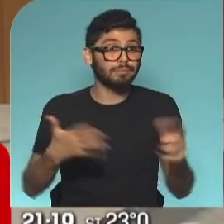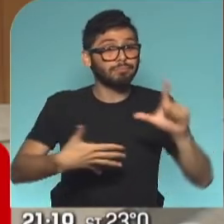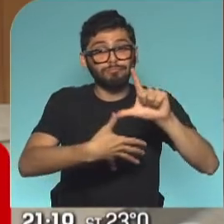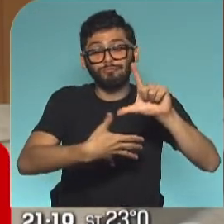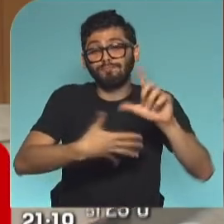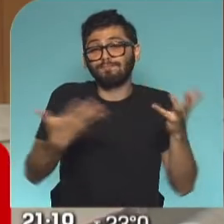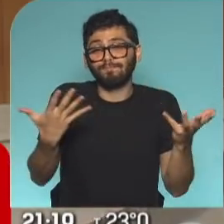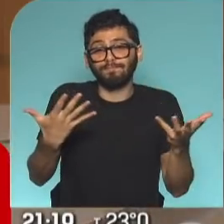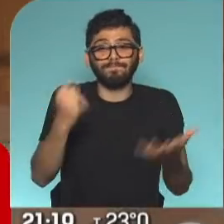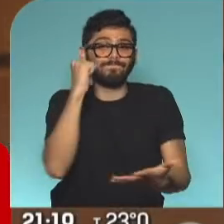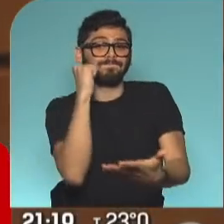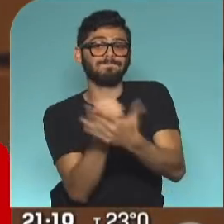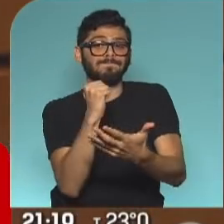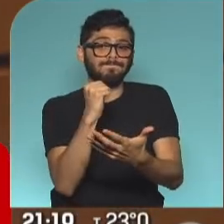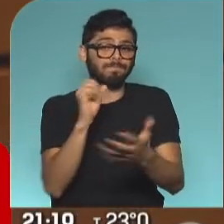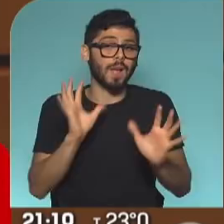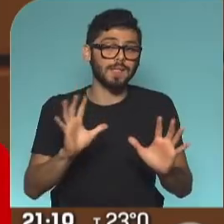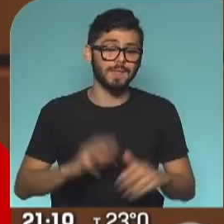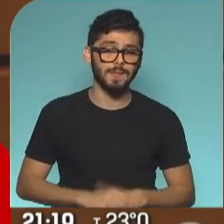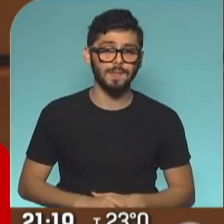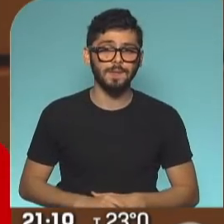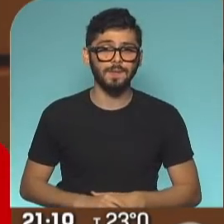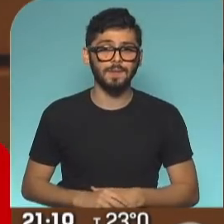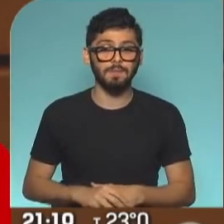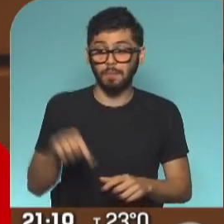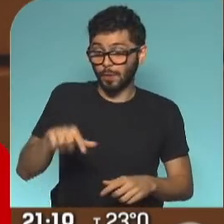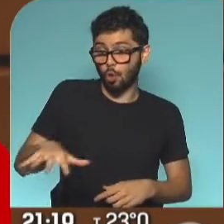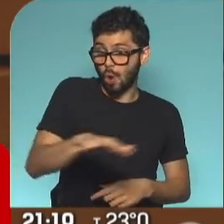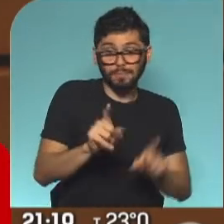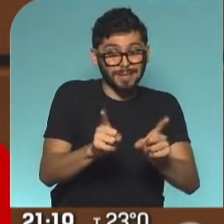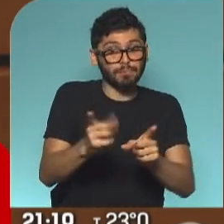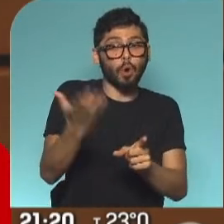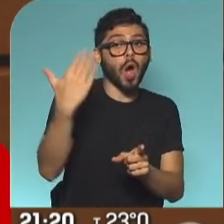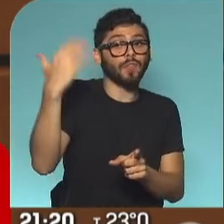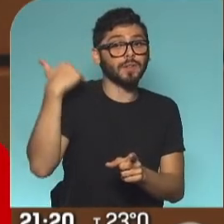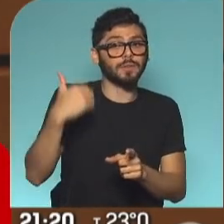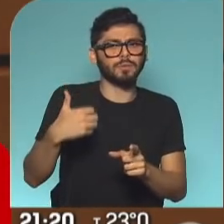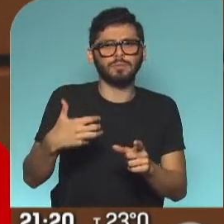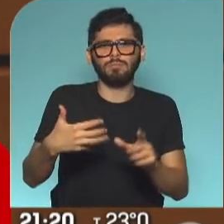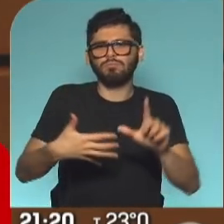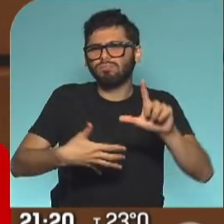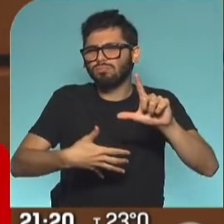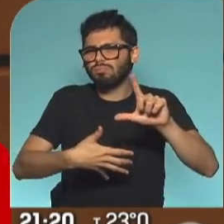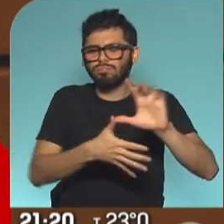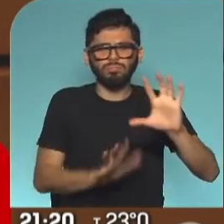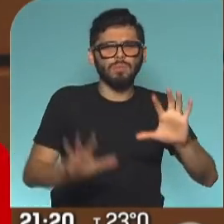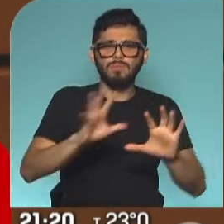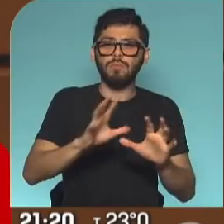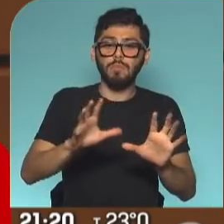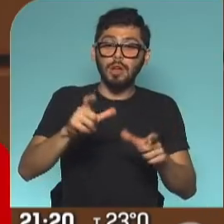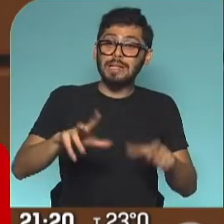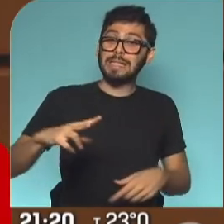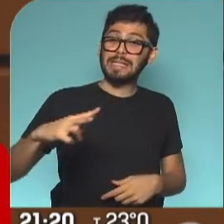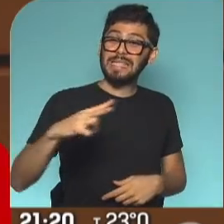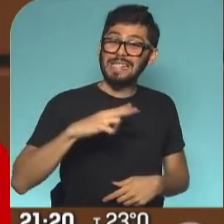Latinoamérica. En este lugar, como dije antes, la riqueza se concentra en pocos y